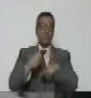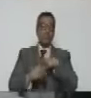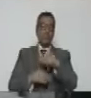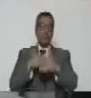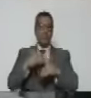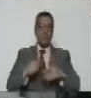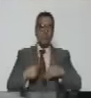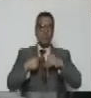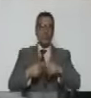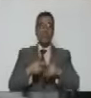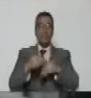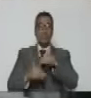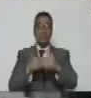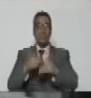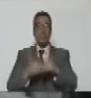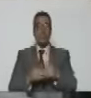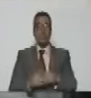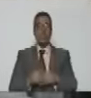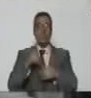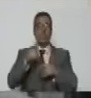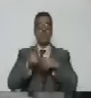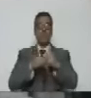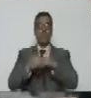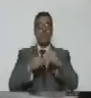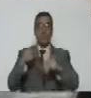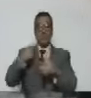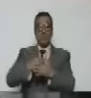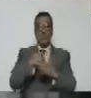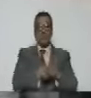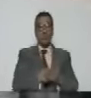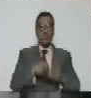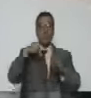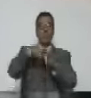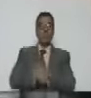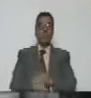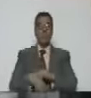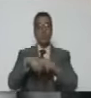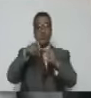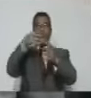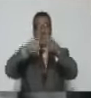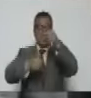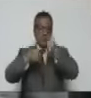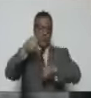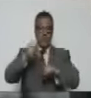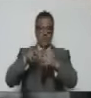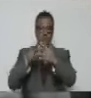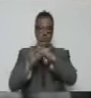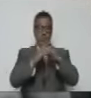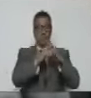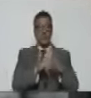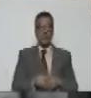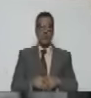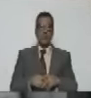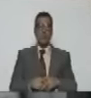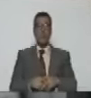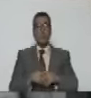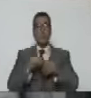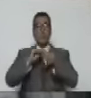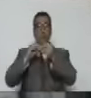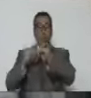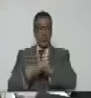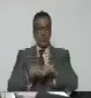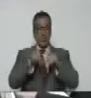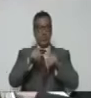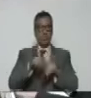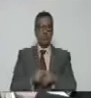recuperándose progresivamente, se generan ingresos para invertirlo en comunas, en la